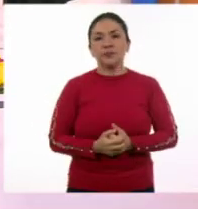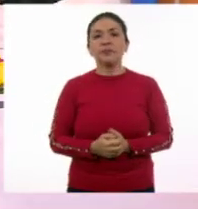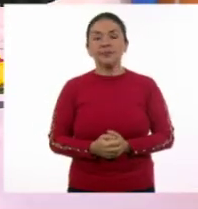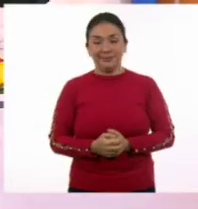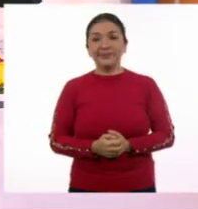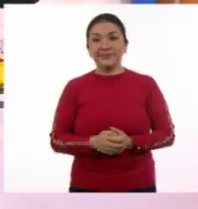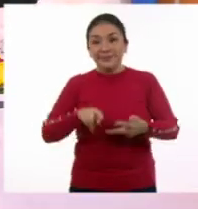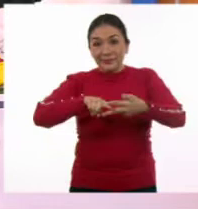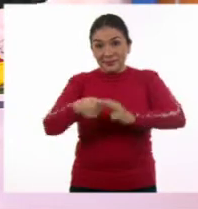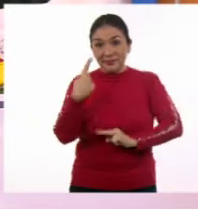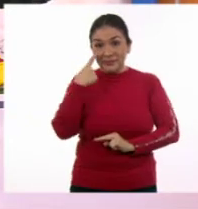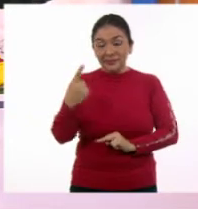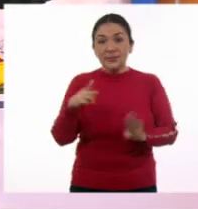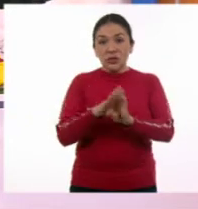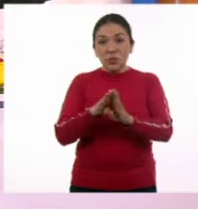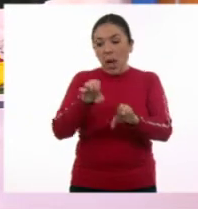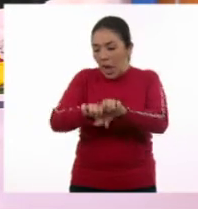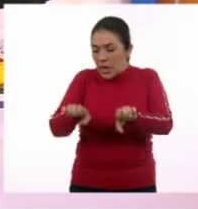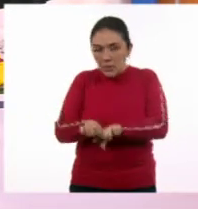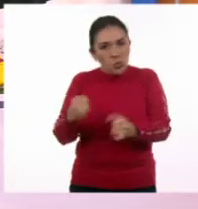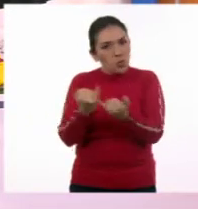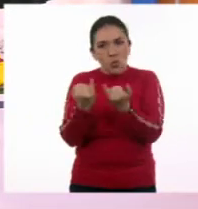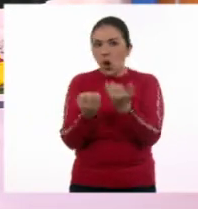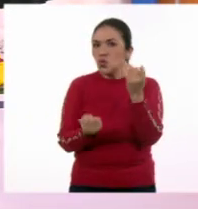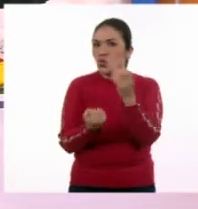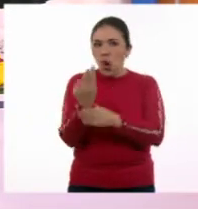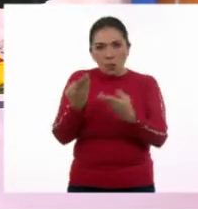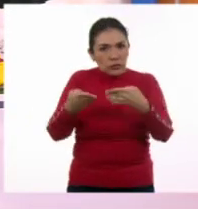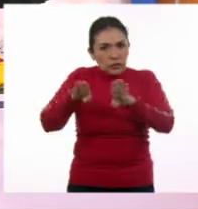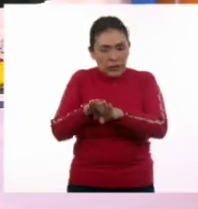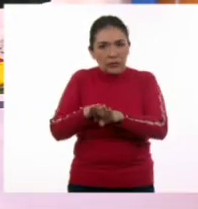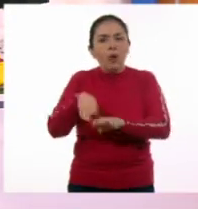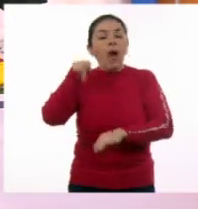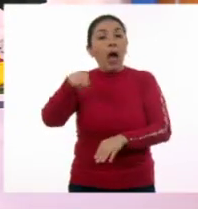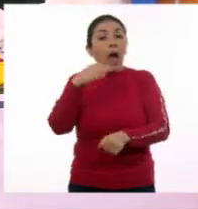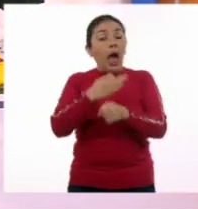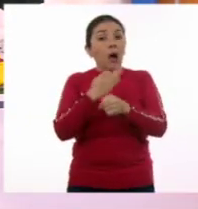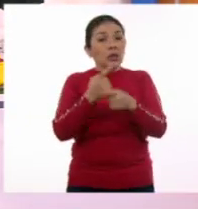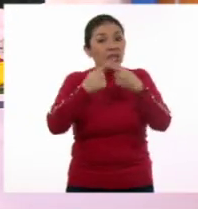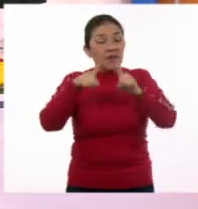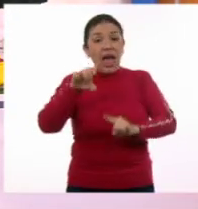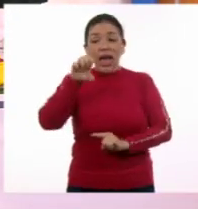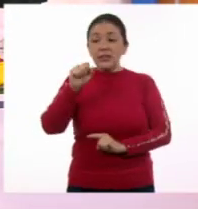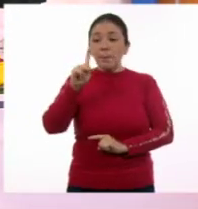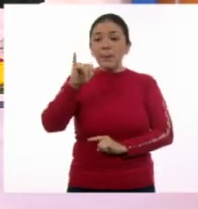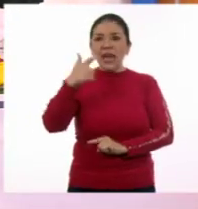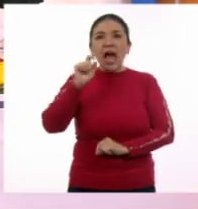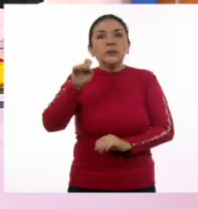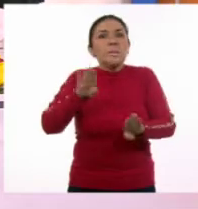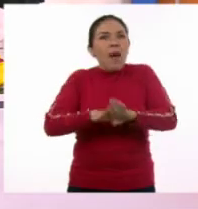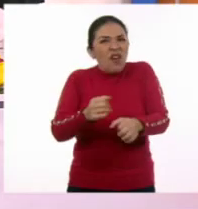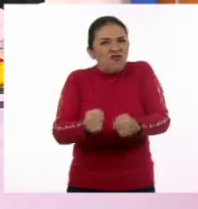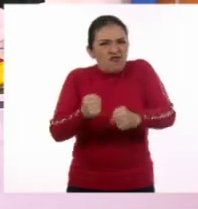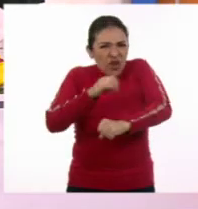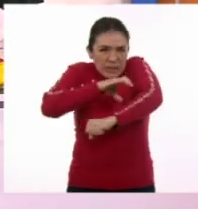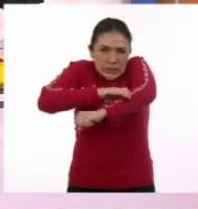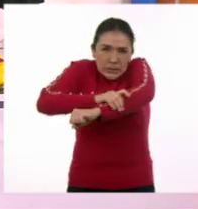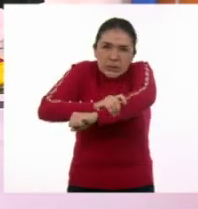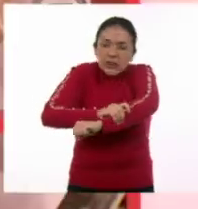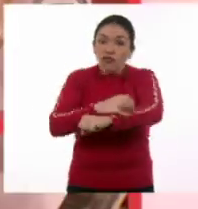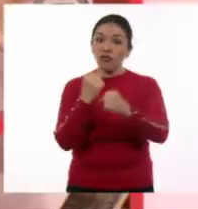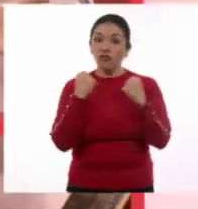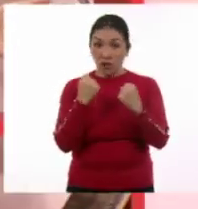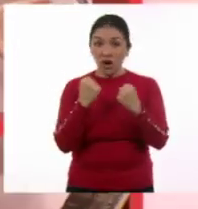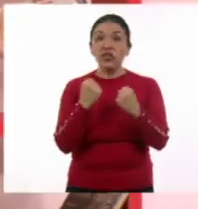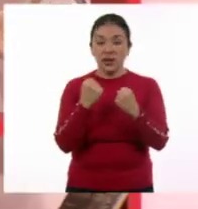iniciamos y como nuestro equipo cerrado muy bien entonces la diferencia de éste que vamos a ver en espiga es que es más apretado exactamente pues un poquito